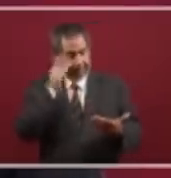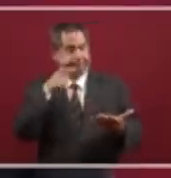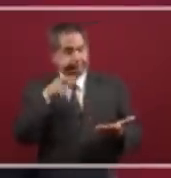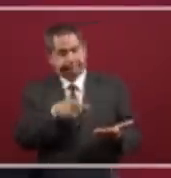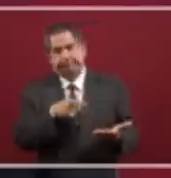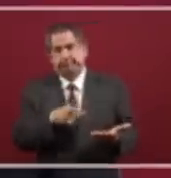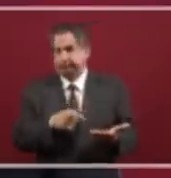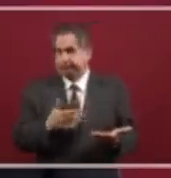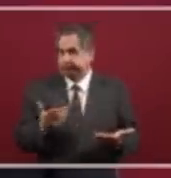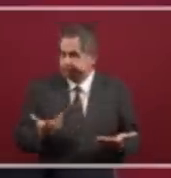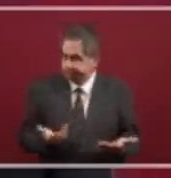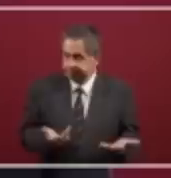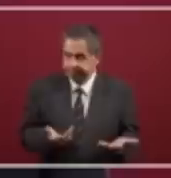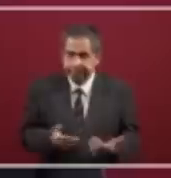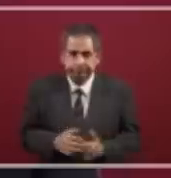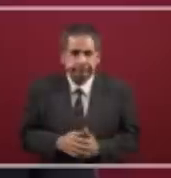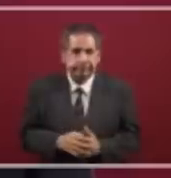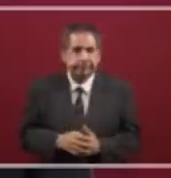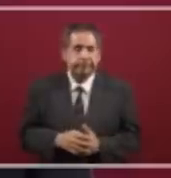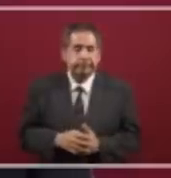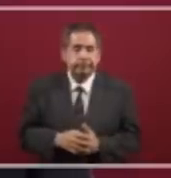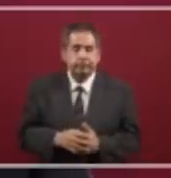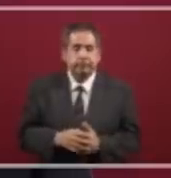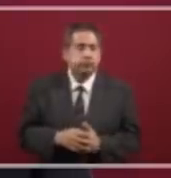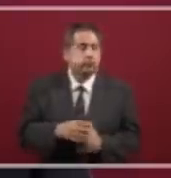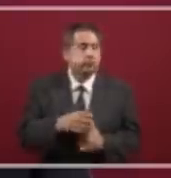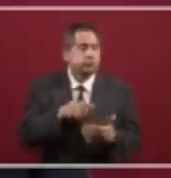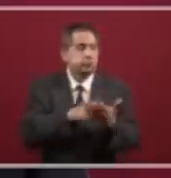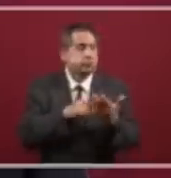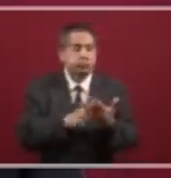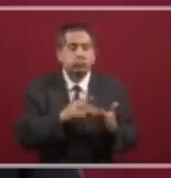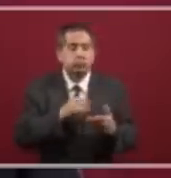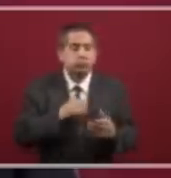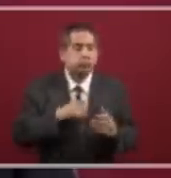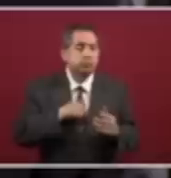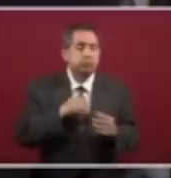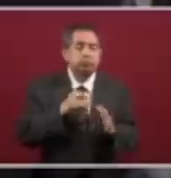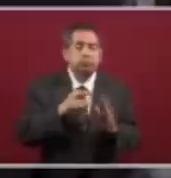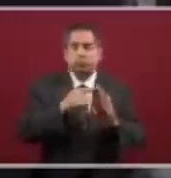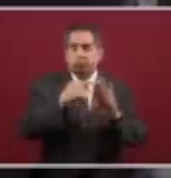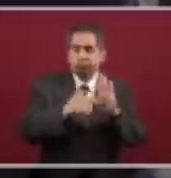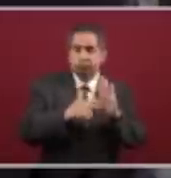qué no se cumplía con la normatividad